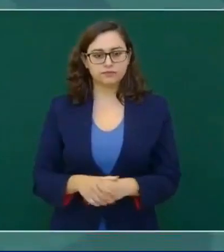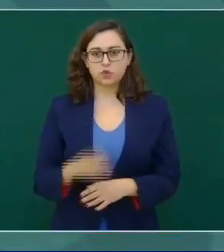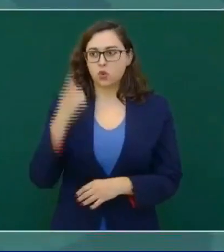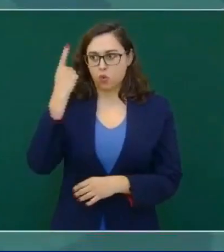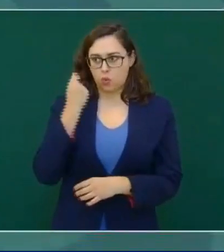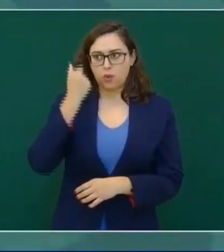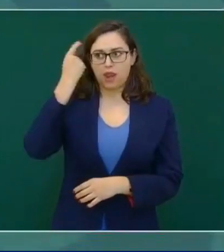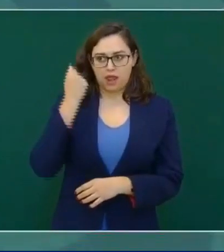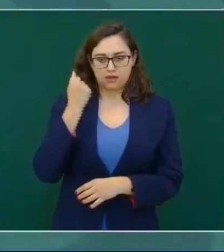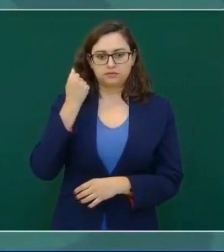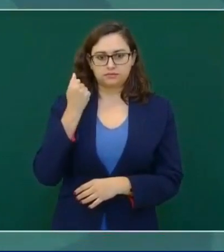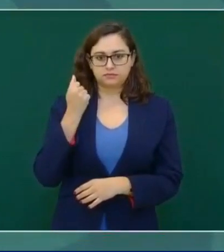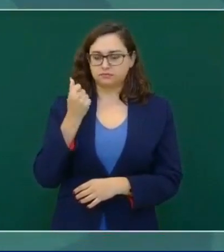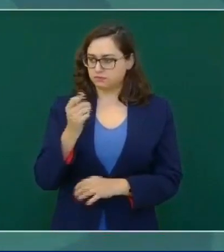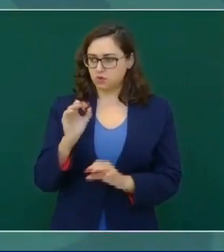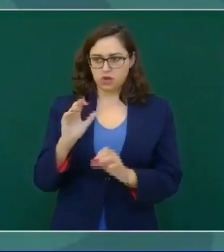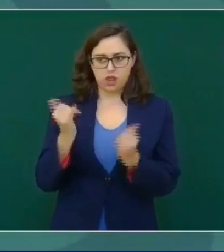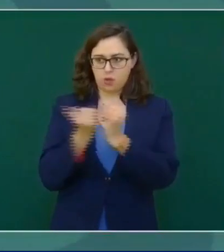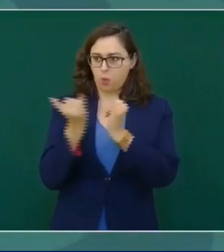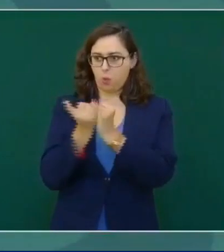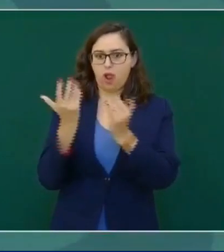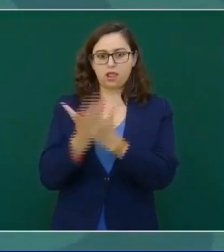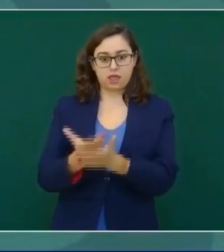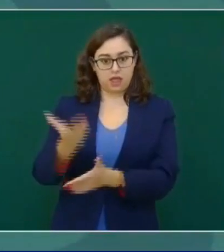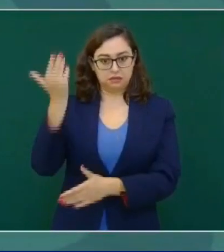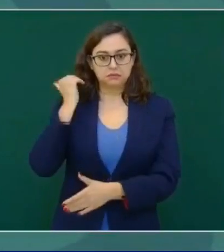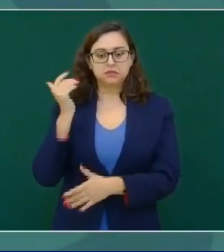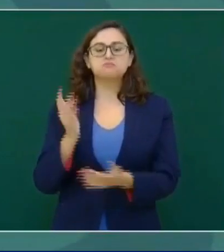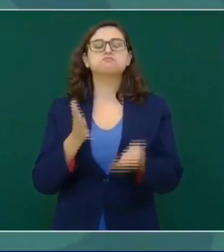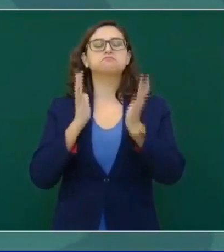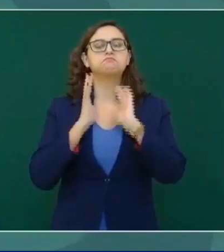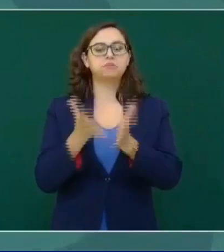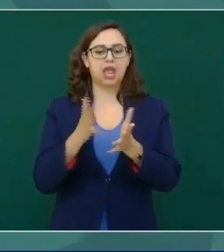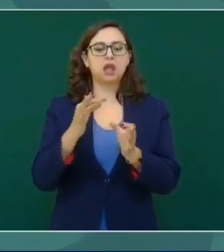jubilarse anteriormente, y lo cumplí.